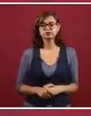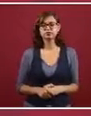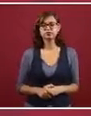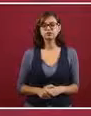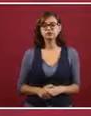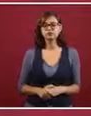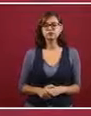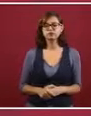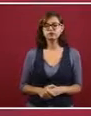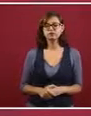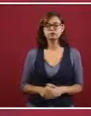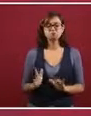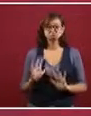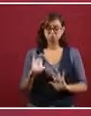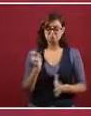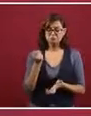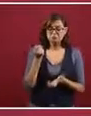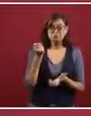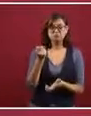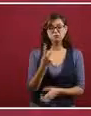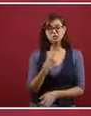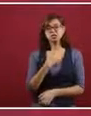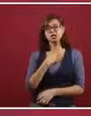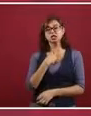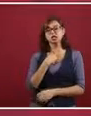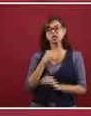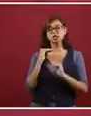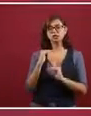ninguna limitante presupuestal.